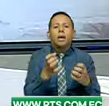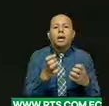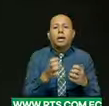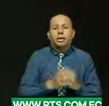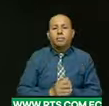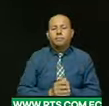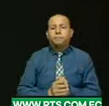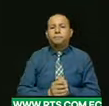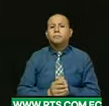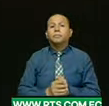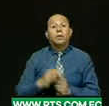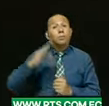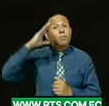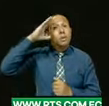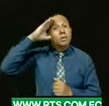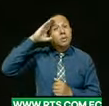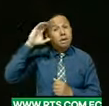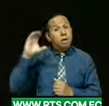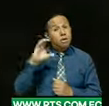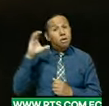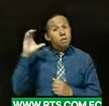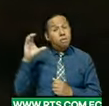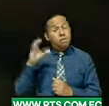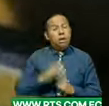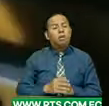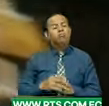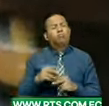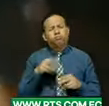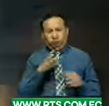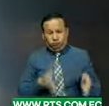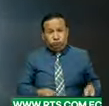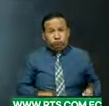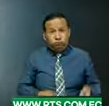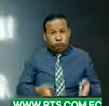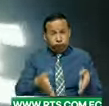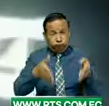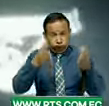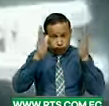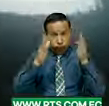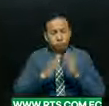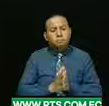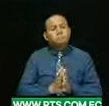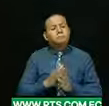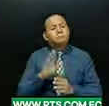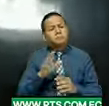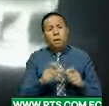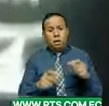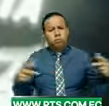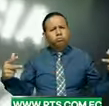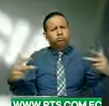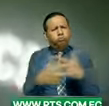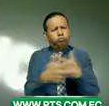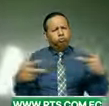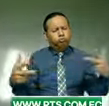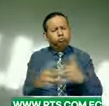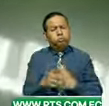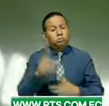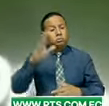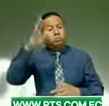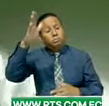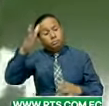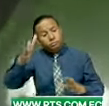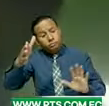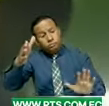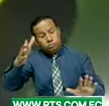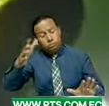La policía de Nariño realiza controles exhaustivos en la Panamericana, en donde efectúan la señal de pare a un vehículo tipo camioneta de placas colombianas.